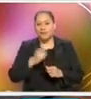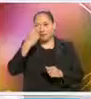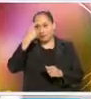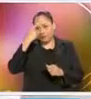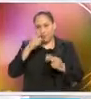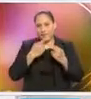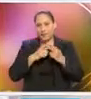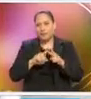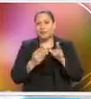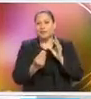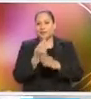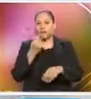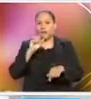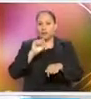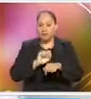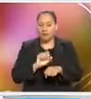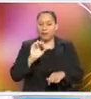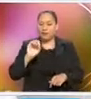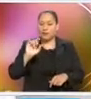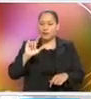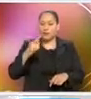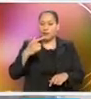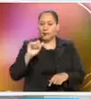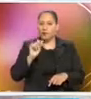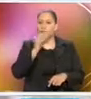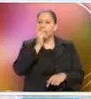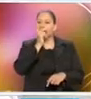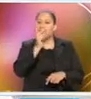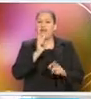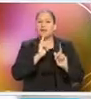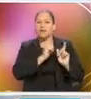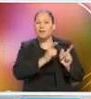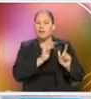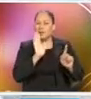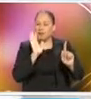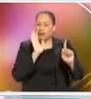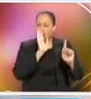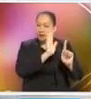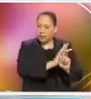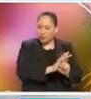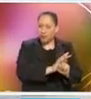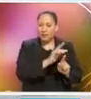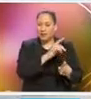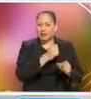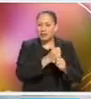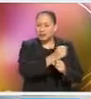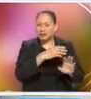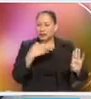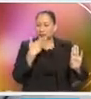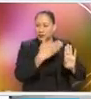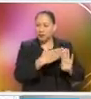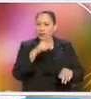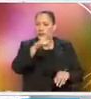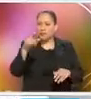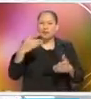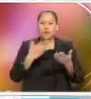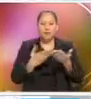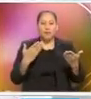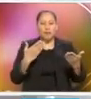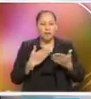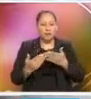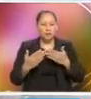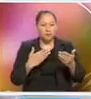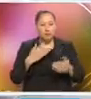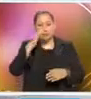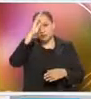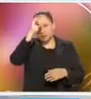una nueva semana. Olga, esta palabra bullying, es como, está de moda, ¿no? Porque yo me